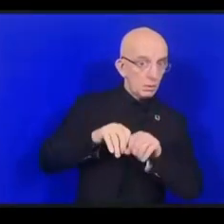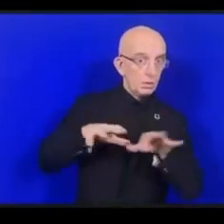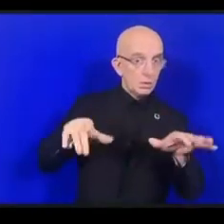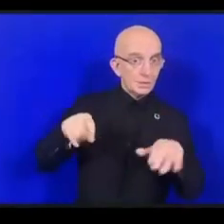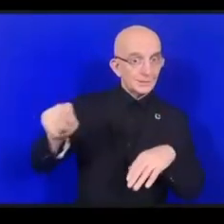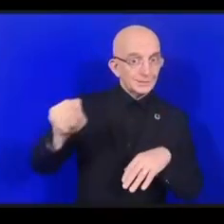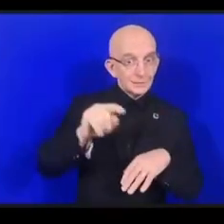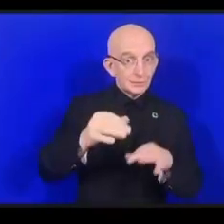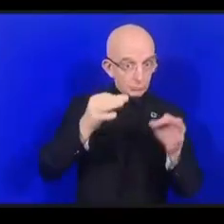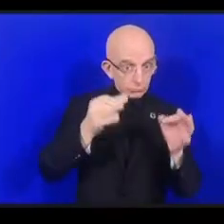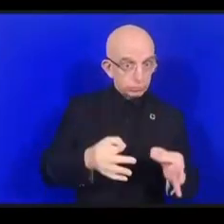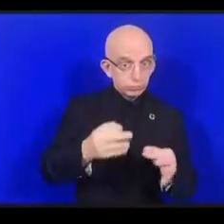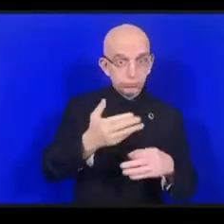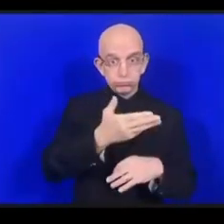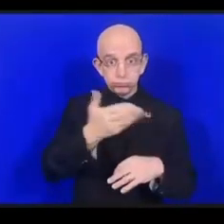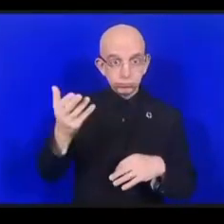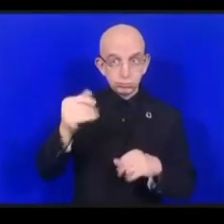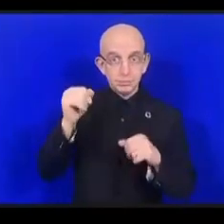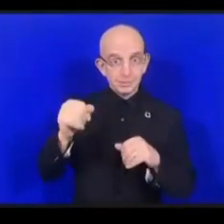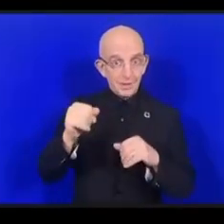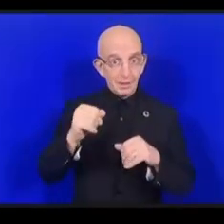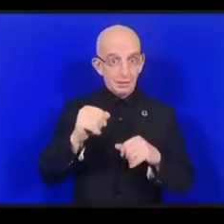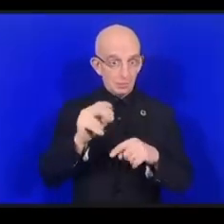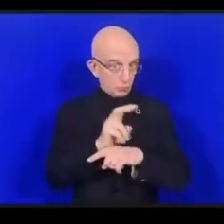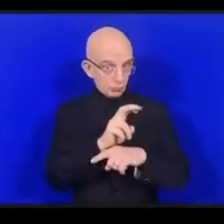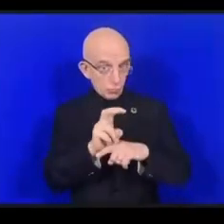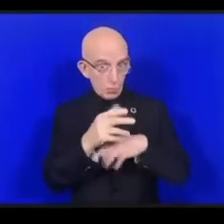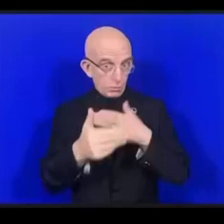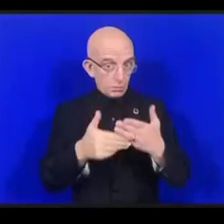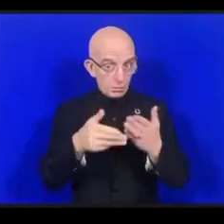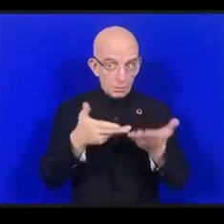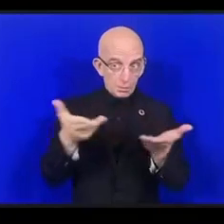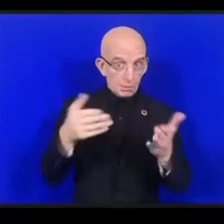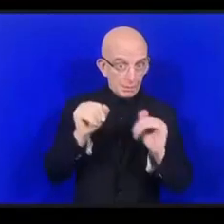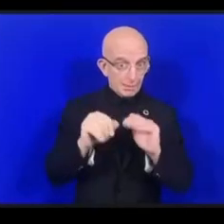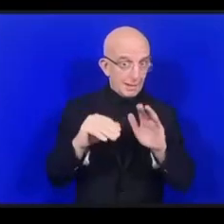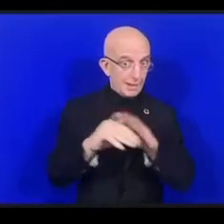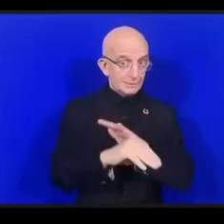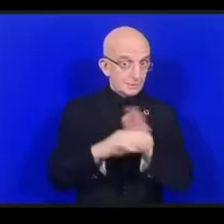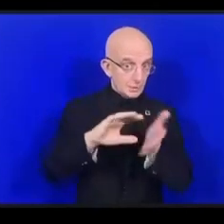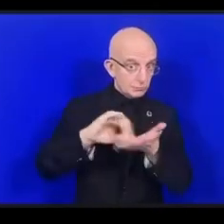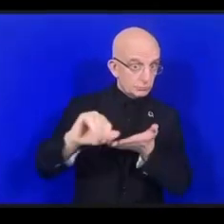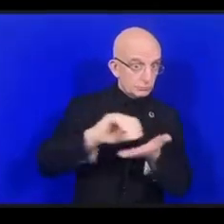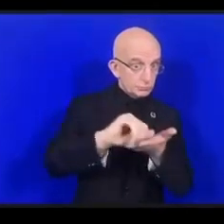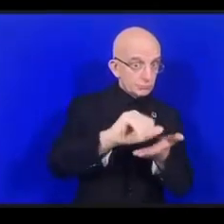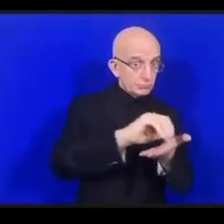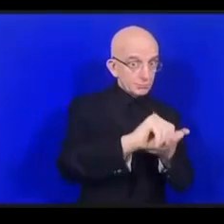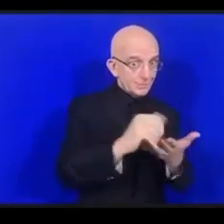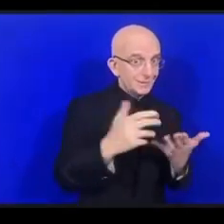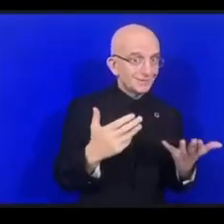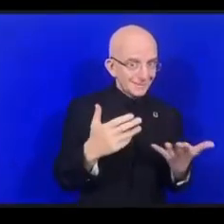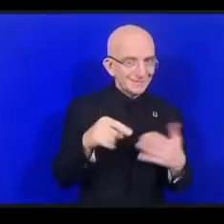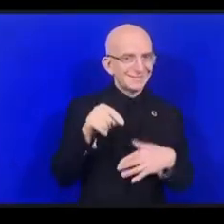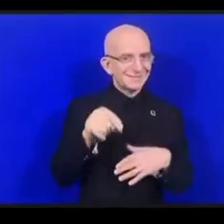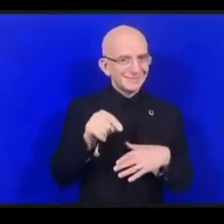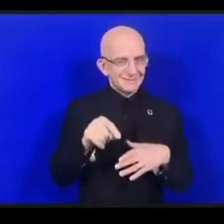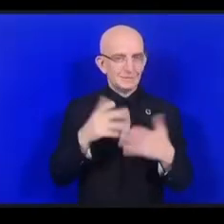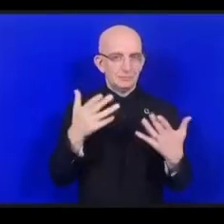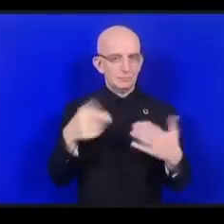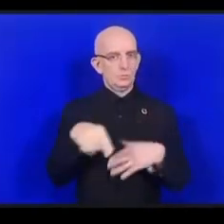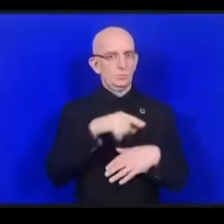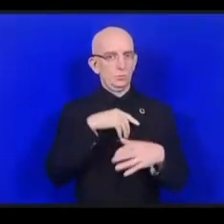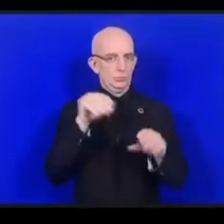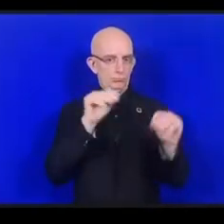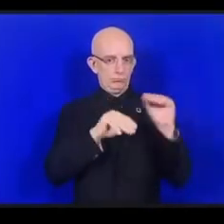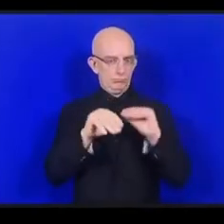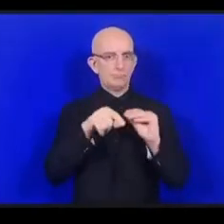buen control al acceso a estas cosas Cómo asegurarse que una cosa que esté en nuestro entorno que